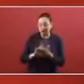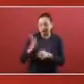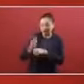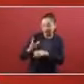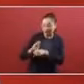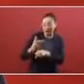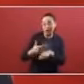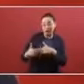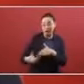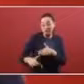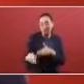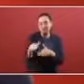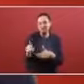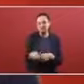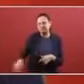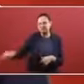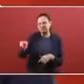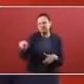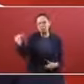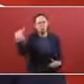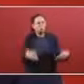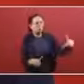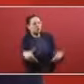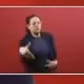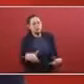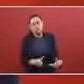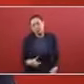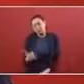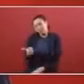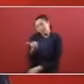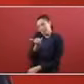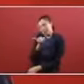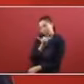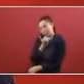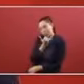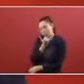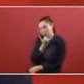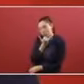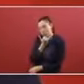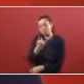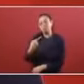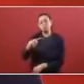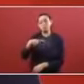acabar con la corrupción, desterrar la corrupción, hay que